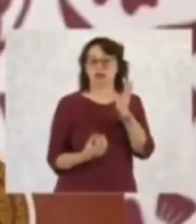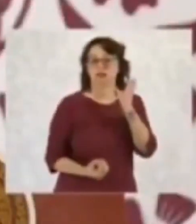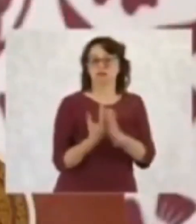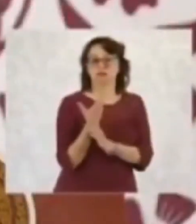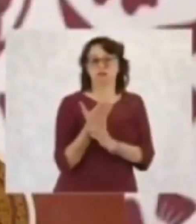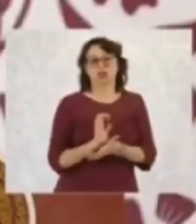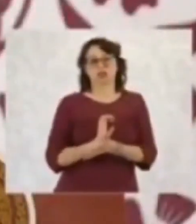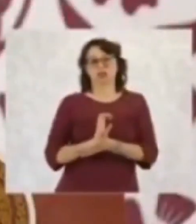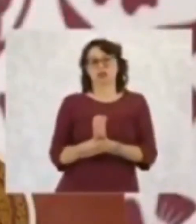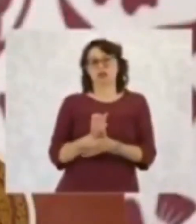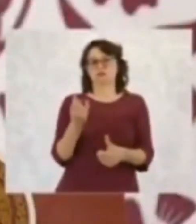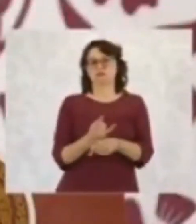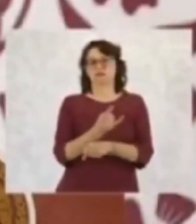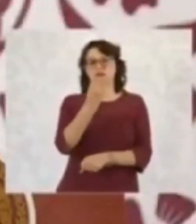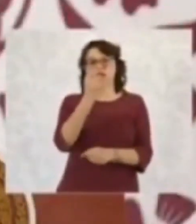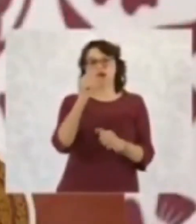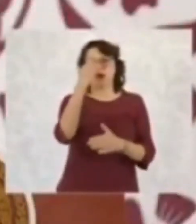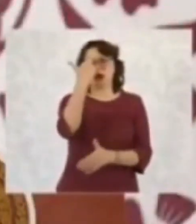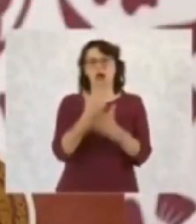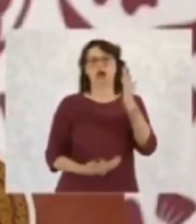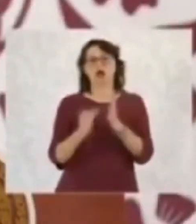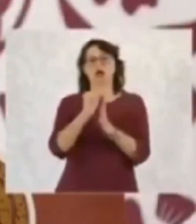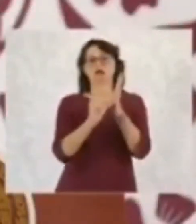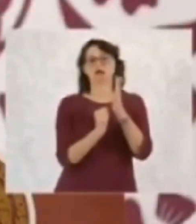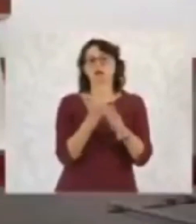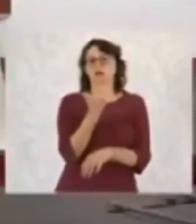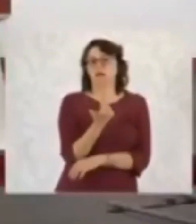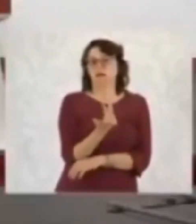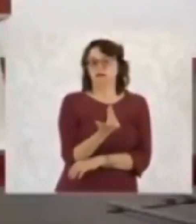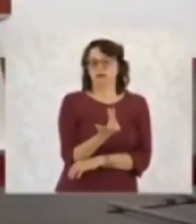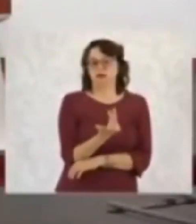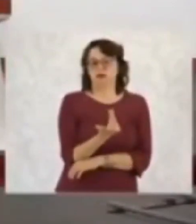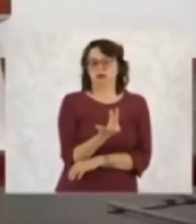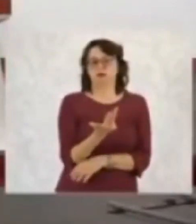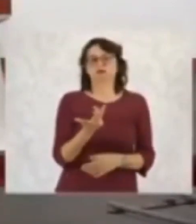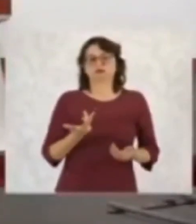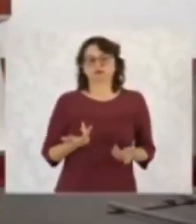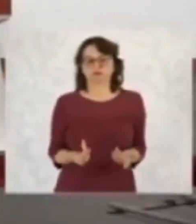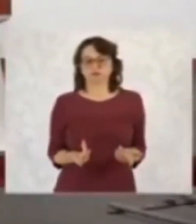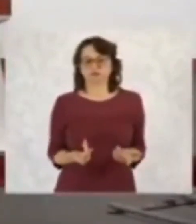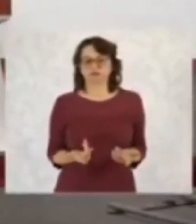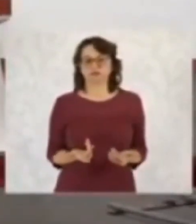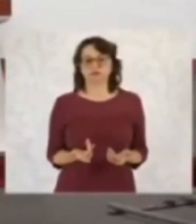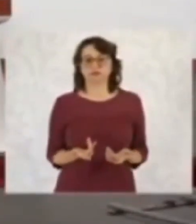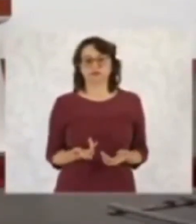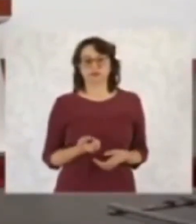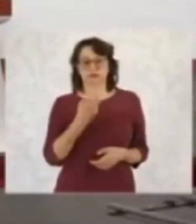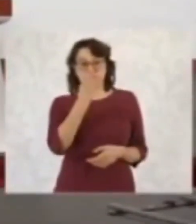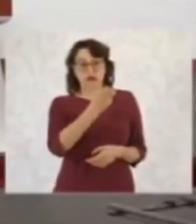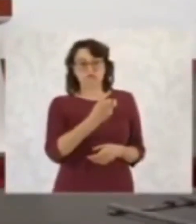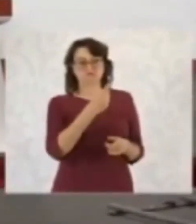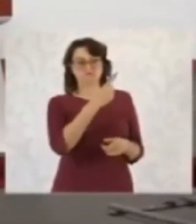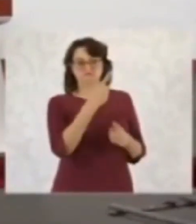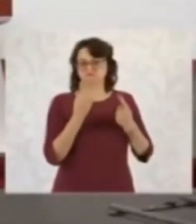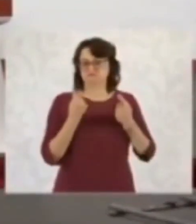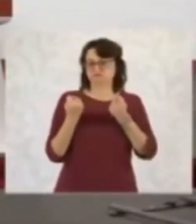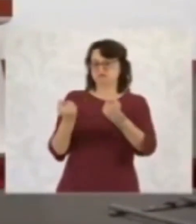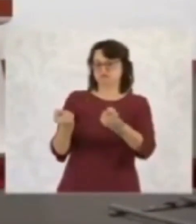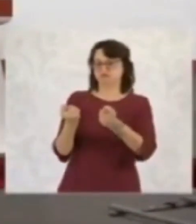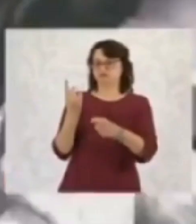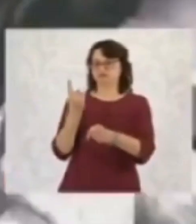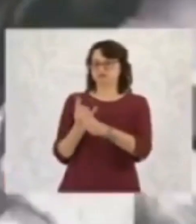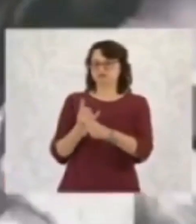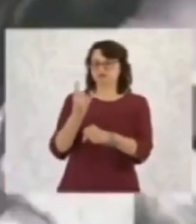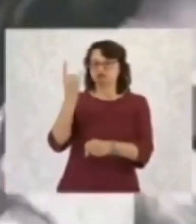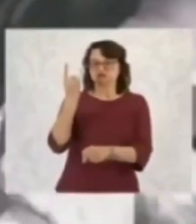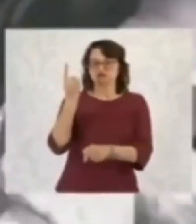del artículo 25. ¿Qué implicaría incumplir el tratado de no